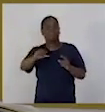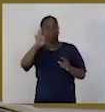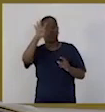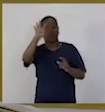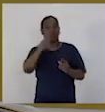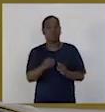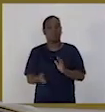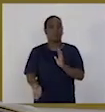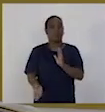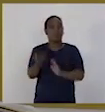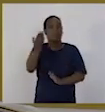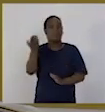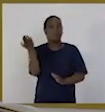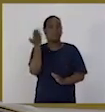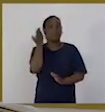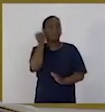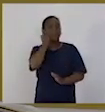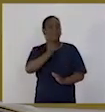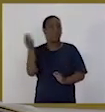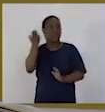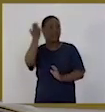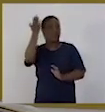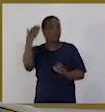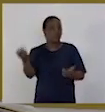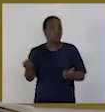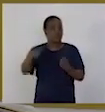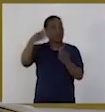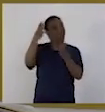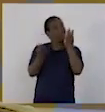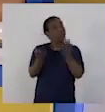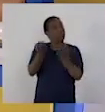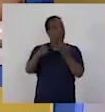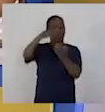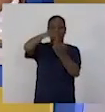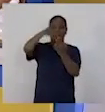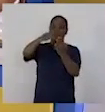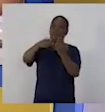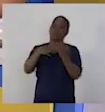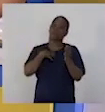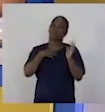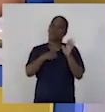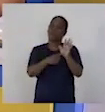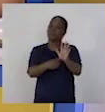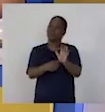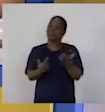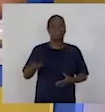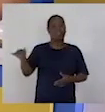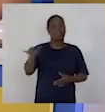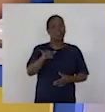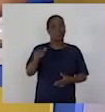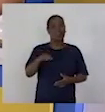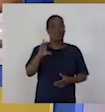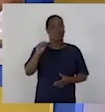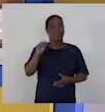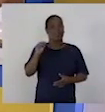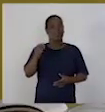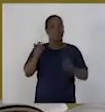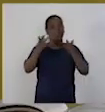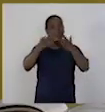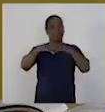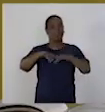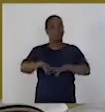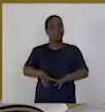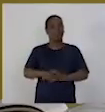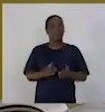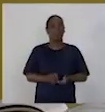ocurre a mayor velocidad según el factor que tienen presente. También vamos a referirnos al portal Cubeduca,